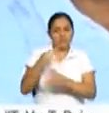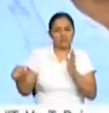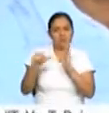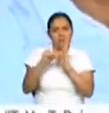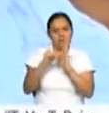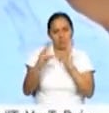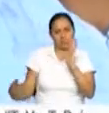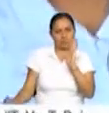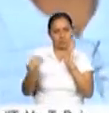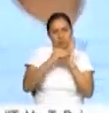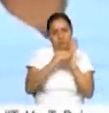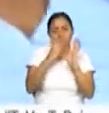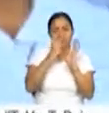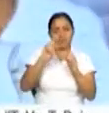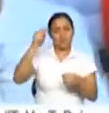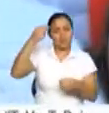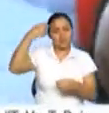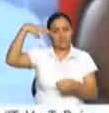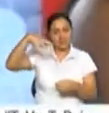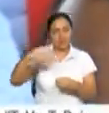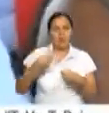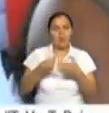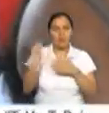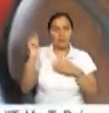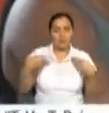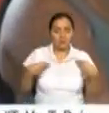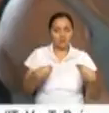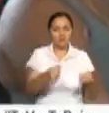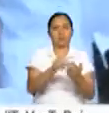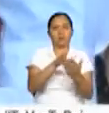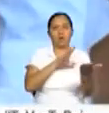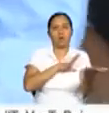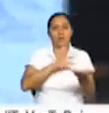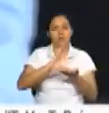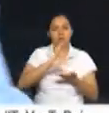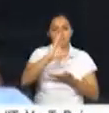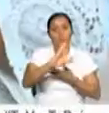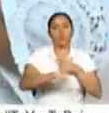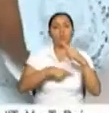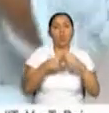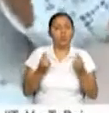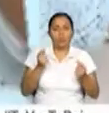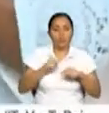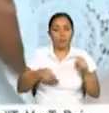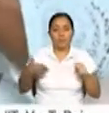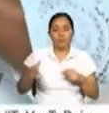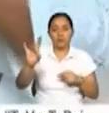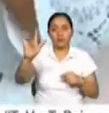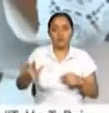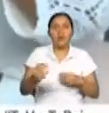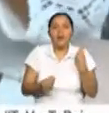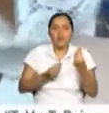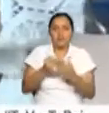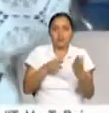la ley de pesca donde el estado apruebe el financiamiento para proyectos alternativos en épocas de veda se incrementó